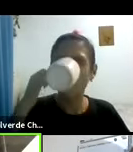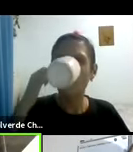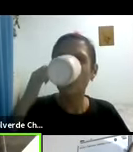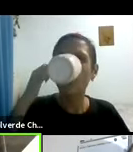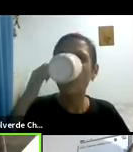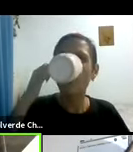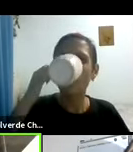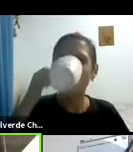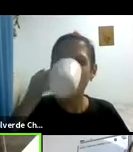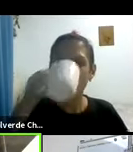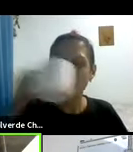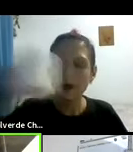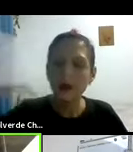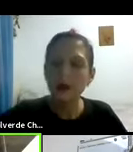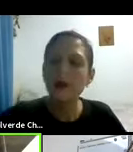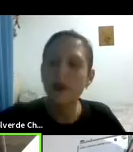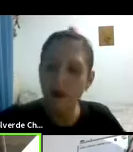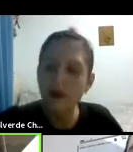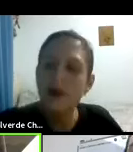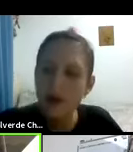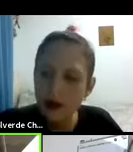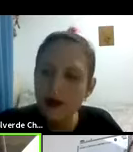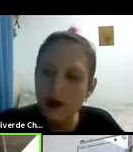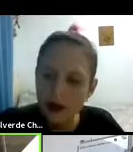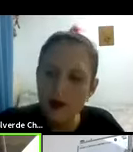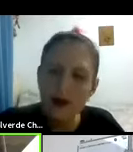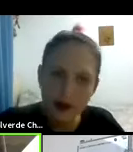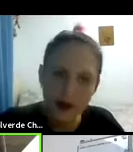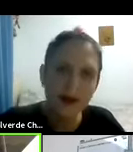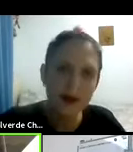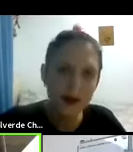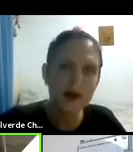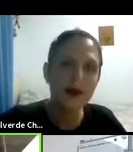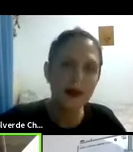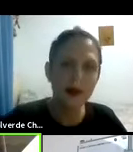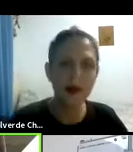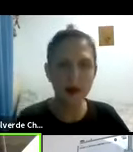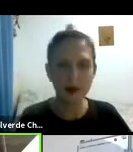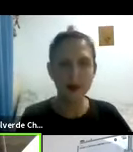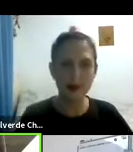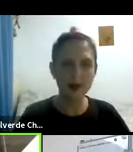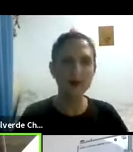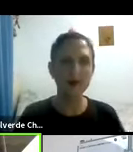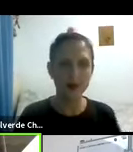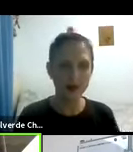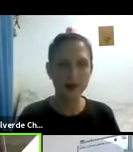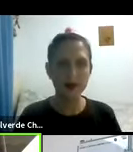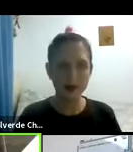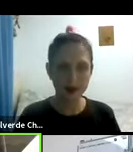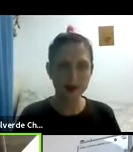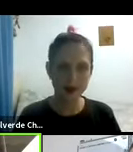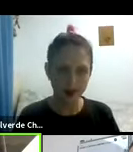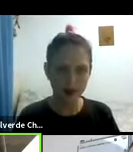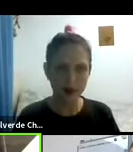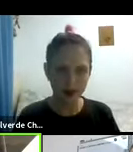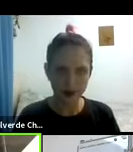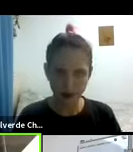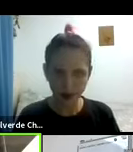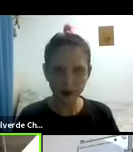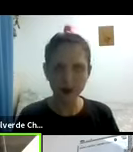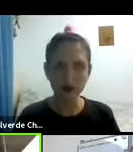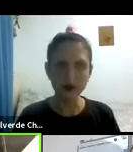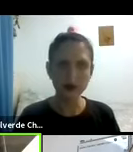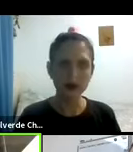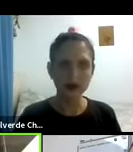europa fue fue saquear verdad económicamente a los países y no pues eso no era broma